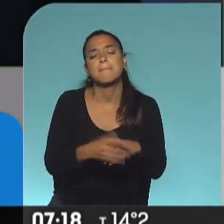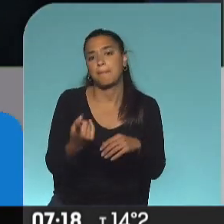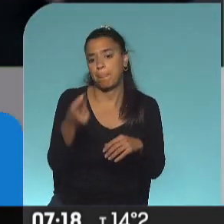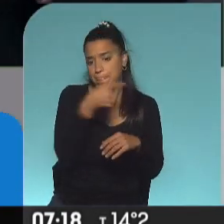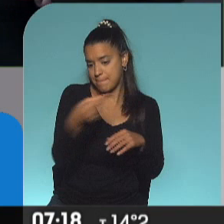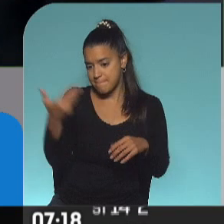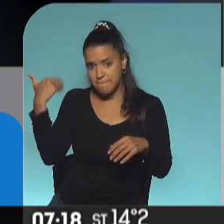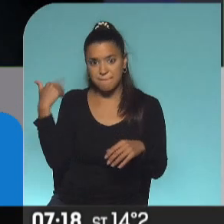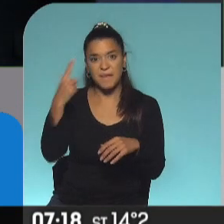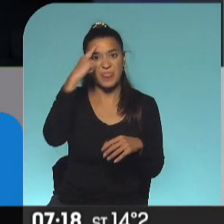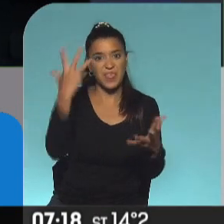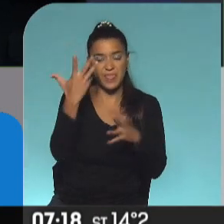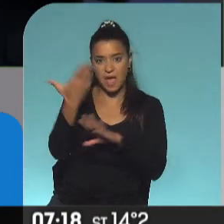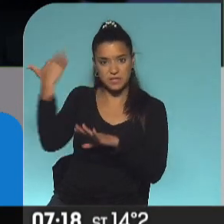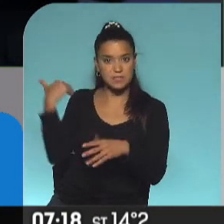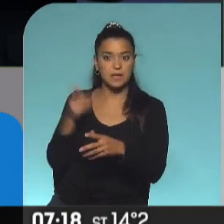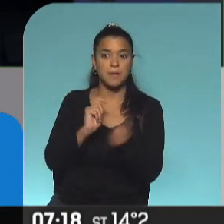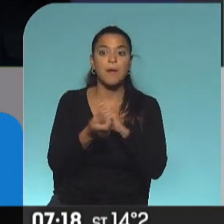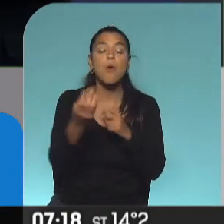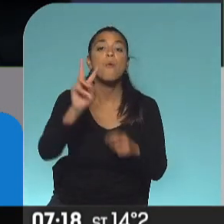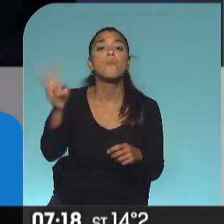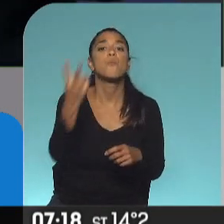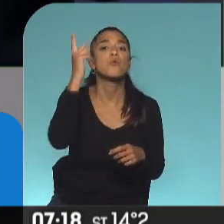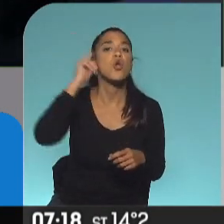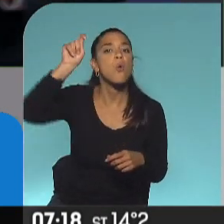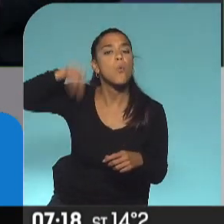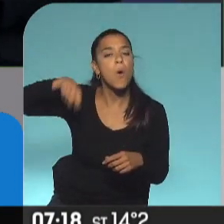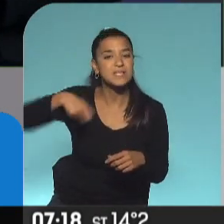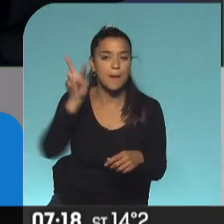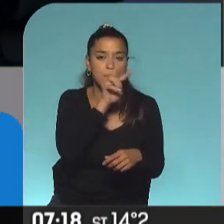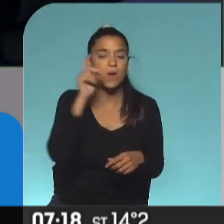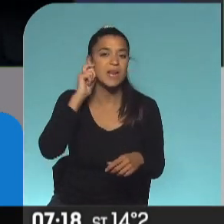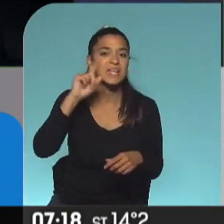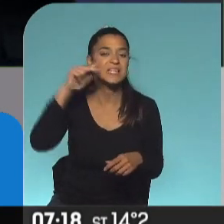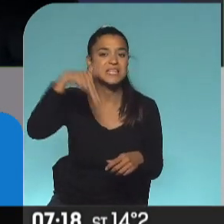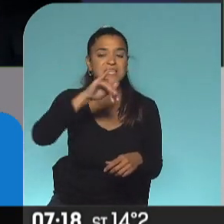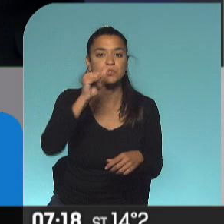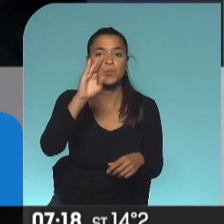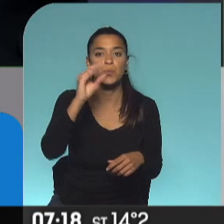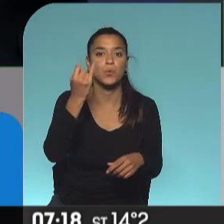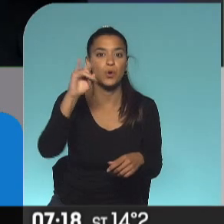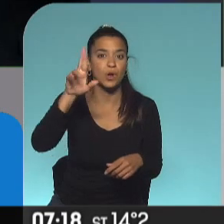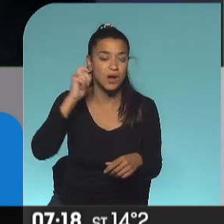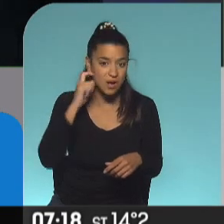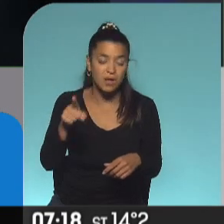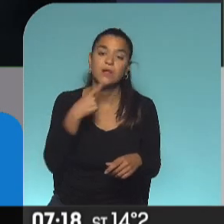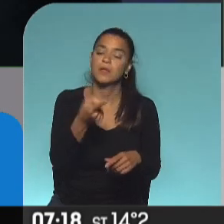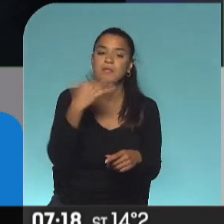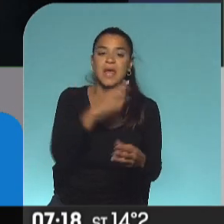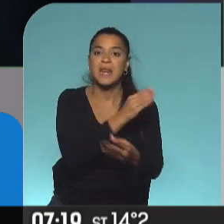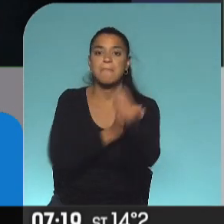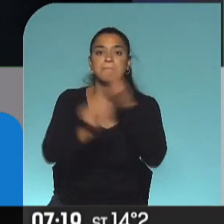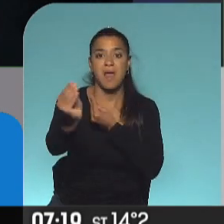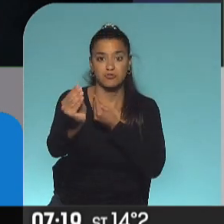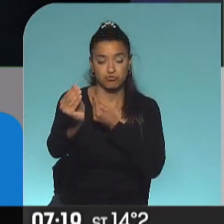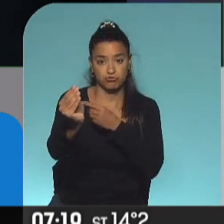los últimos 10 días. En primer lugar, porque murió la jueza Ginsburg, hemos hablado de ella, y Trump anunció rápidamente el reemplazo por una